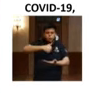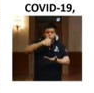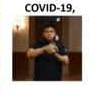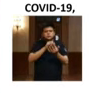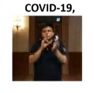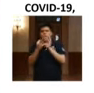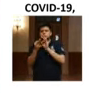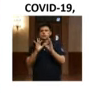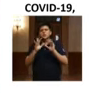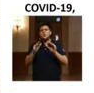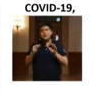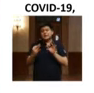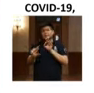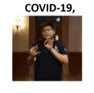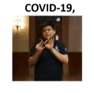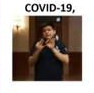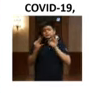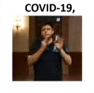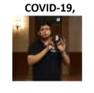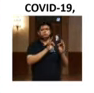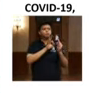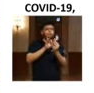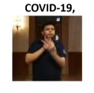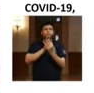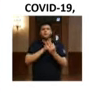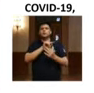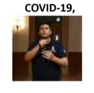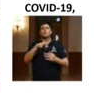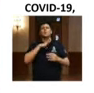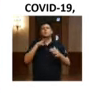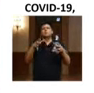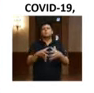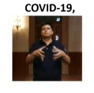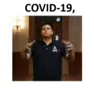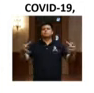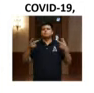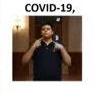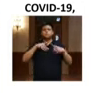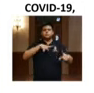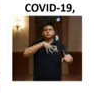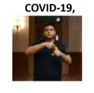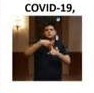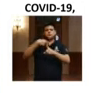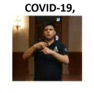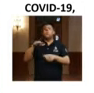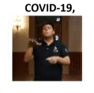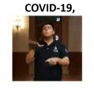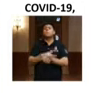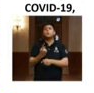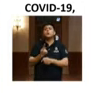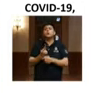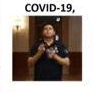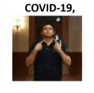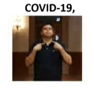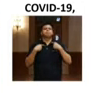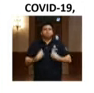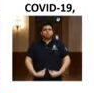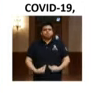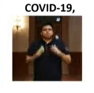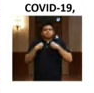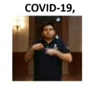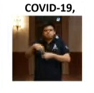al área metropolitana, pues evidentemente son los que tienen mayor número de casos porque tienen la mayor densidad poblacional